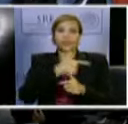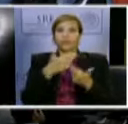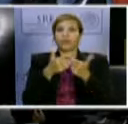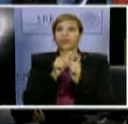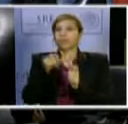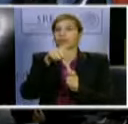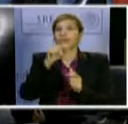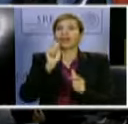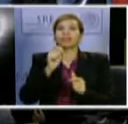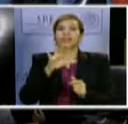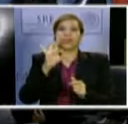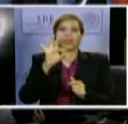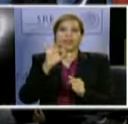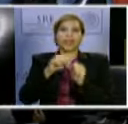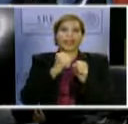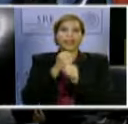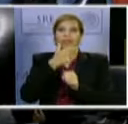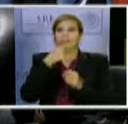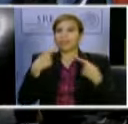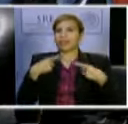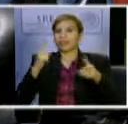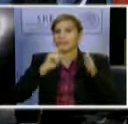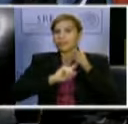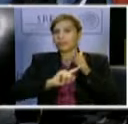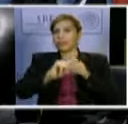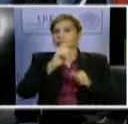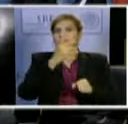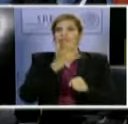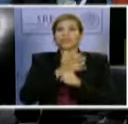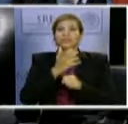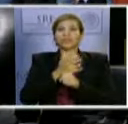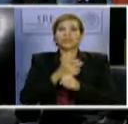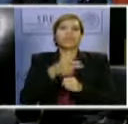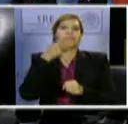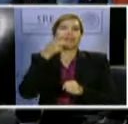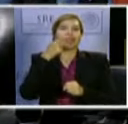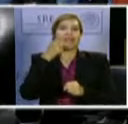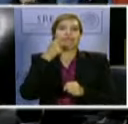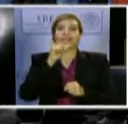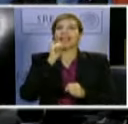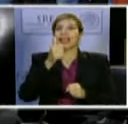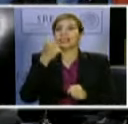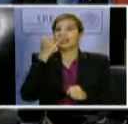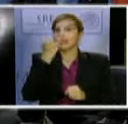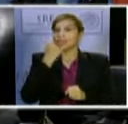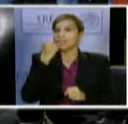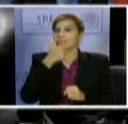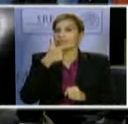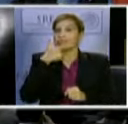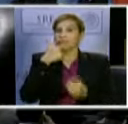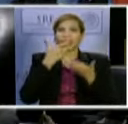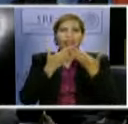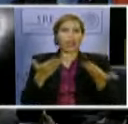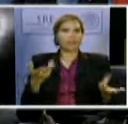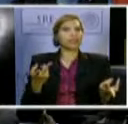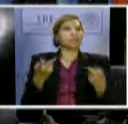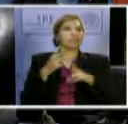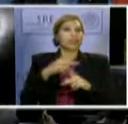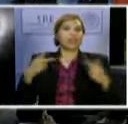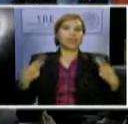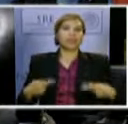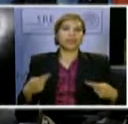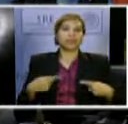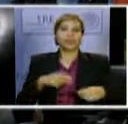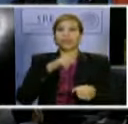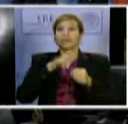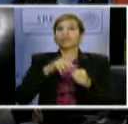40 años que emigró al norte y que no habla inglés. Nos estamos refiriendo ahora a que la persona